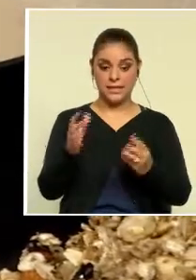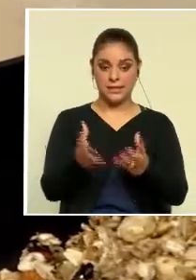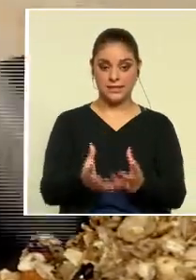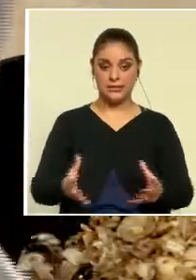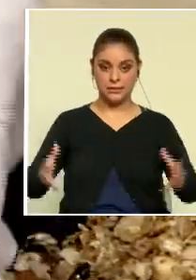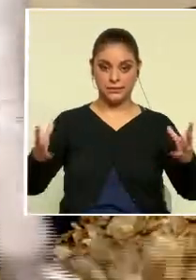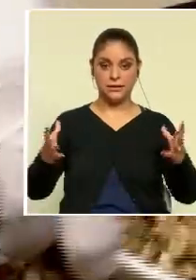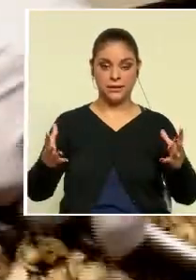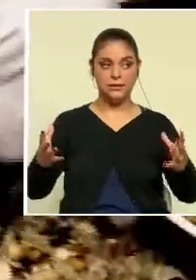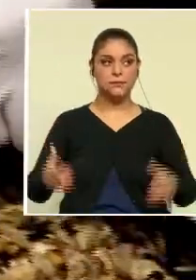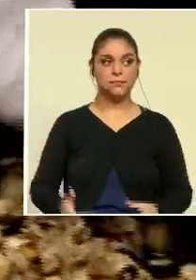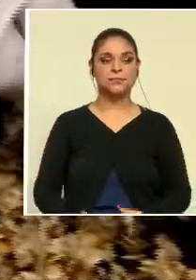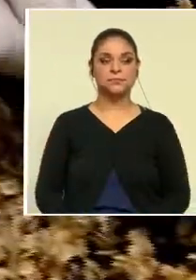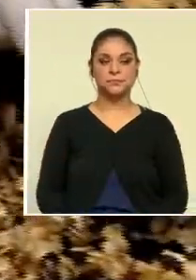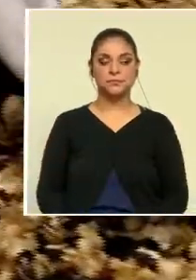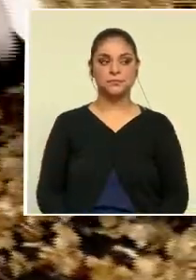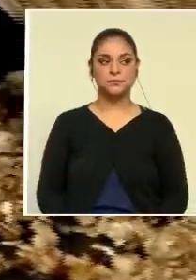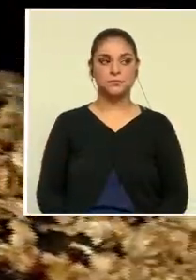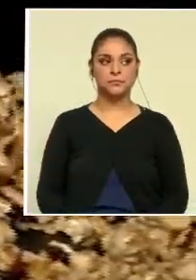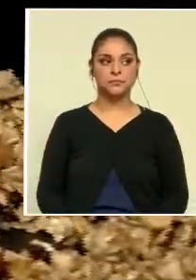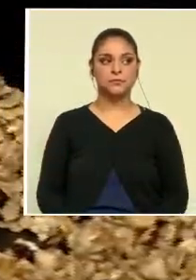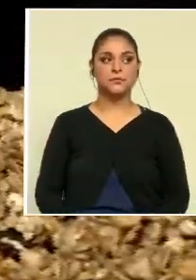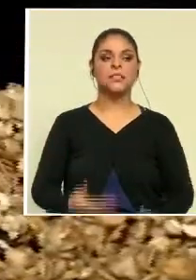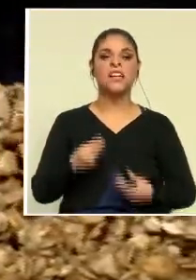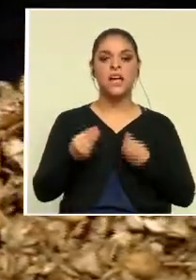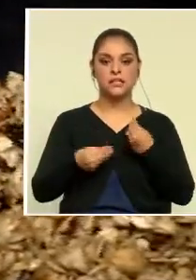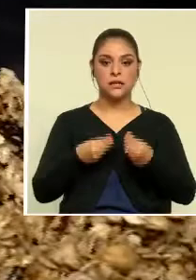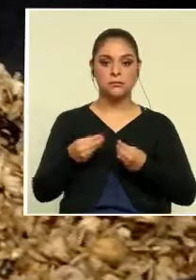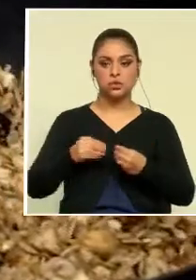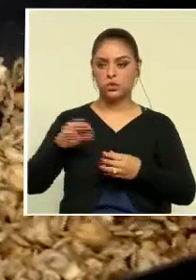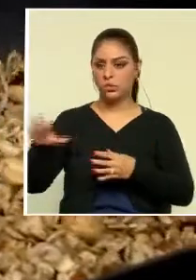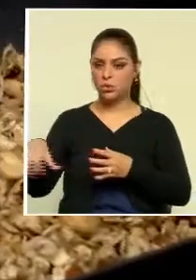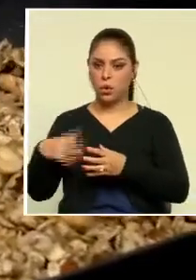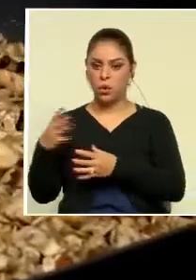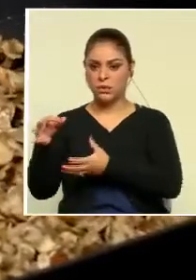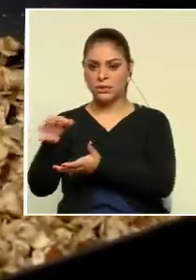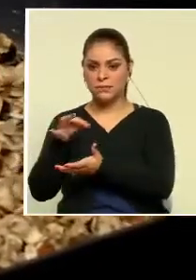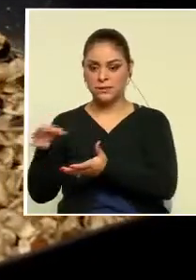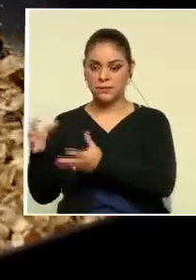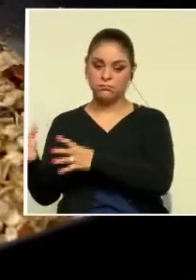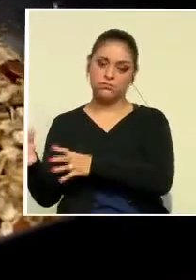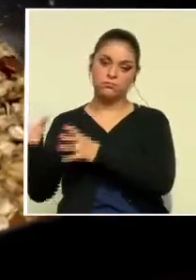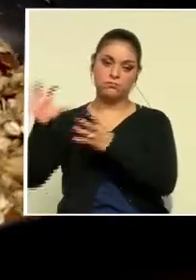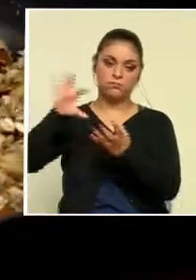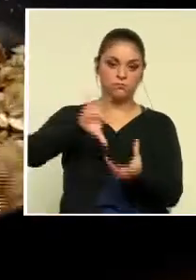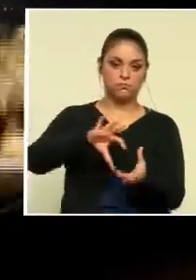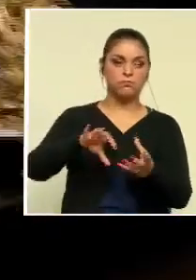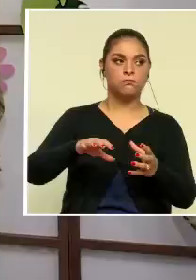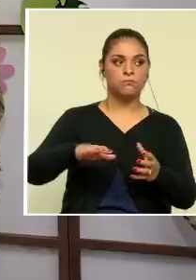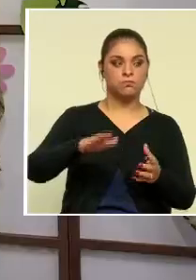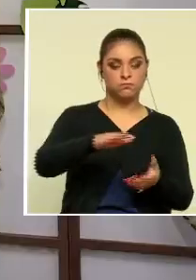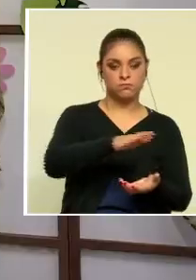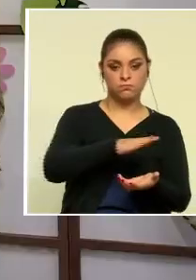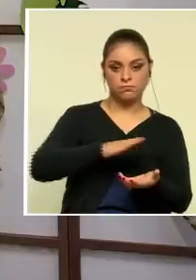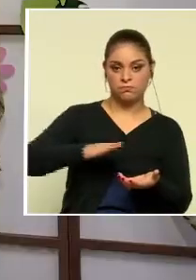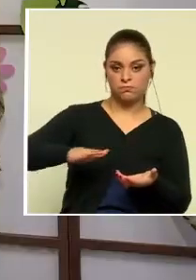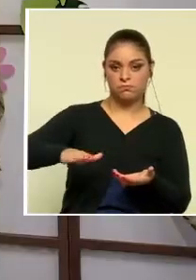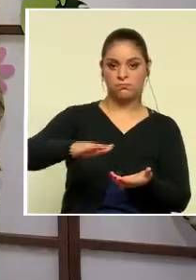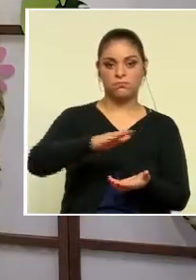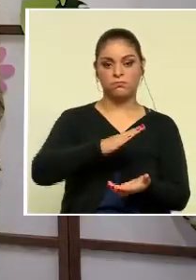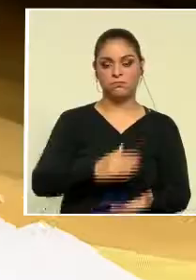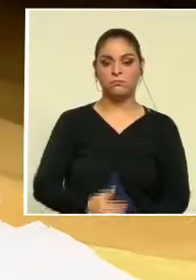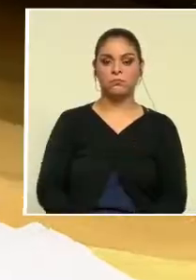hoy en este recipiente que hacemos toda la mezcla la ponemos en toda la mezcla la colocamos